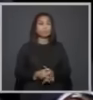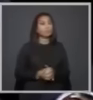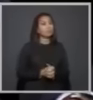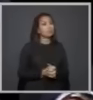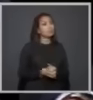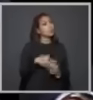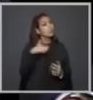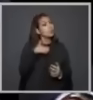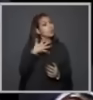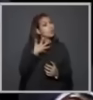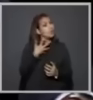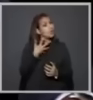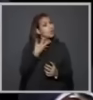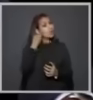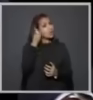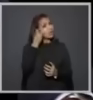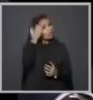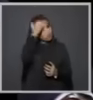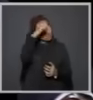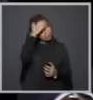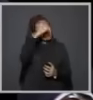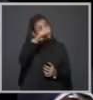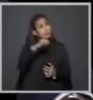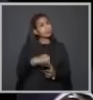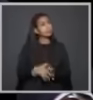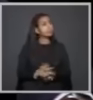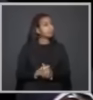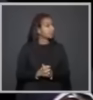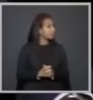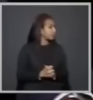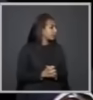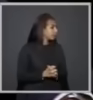Tengo esa experiencia